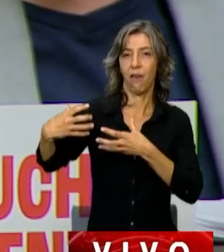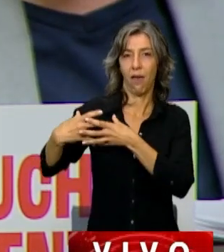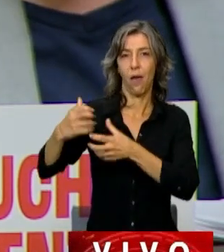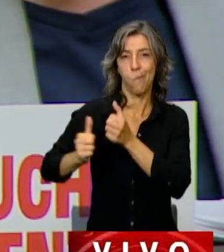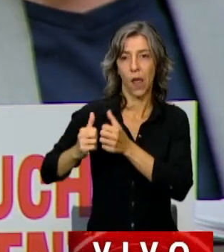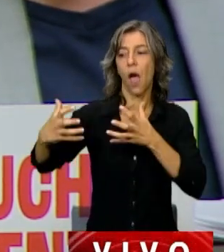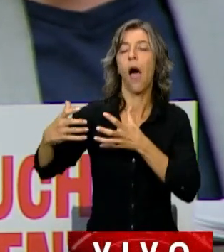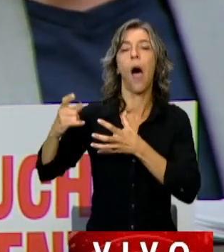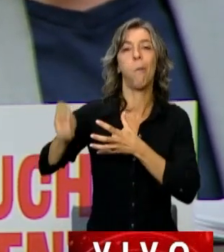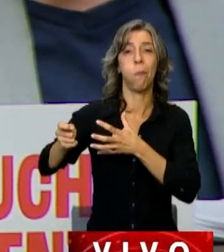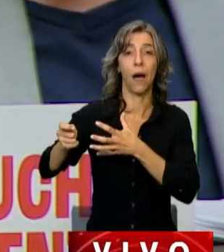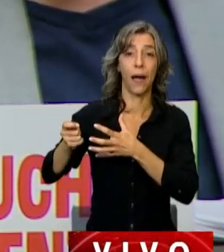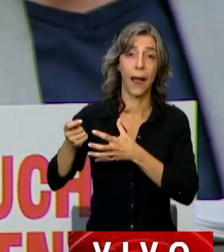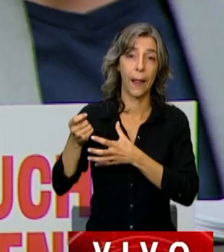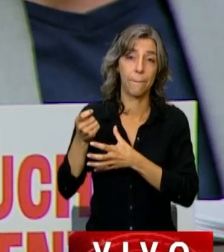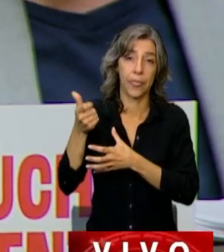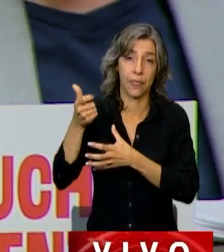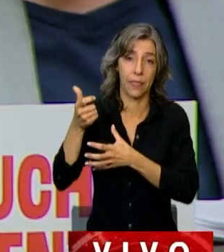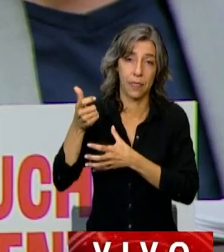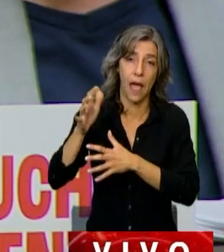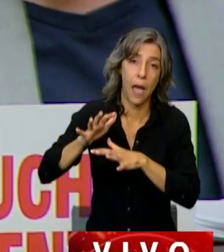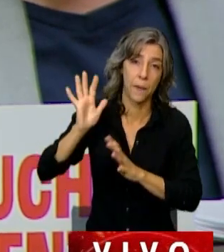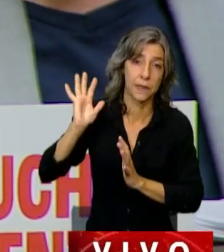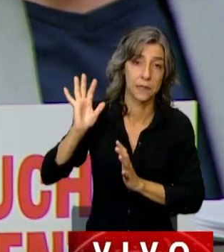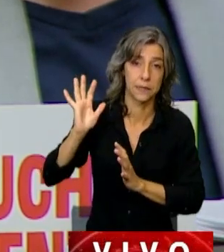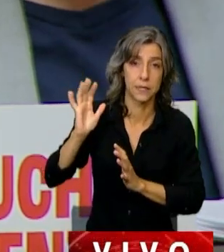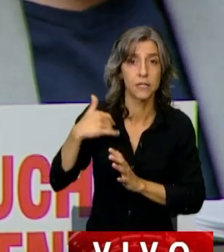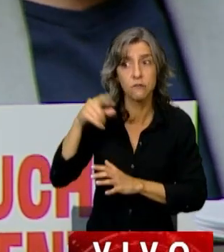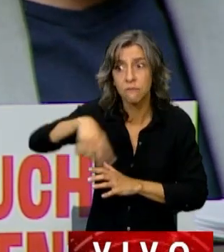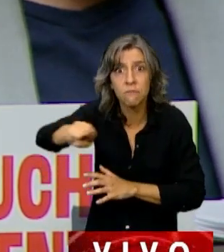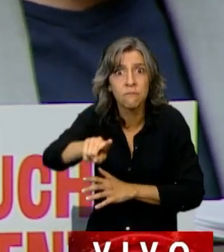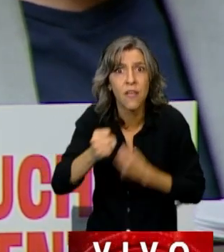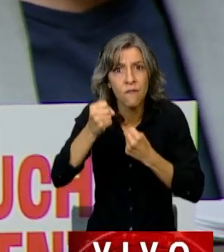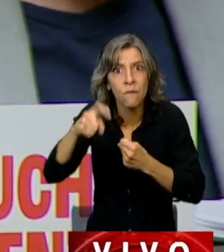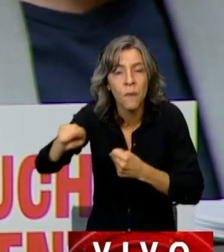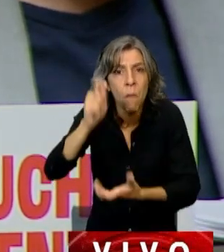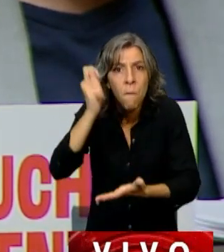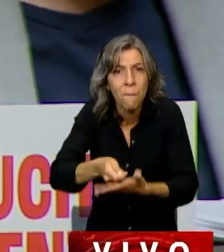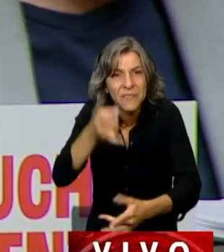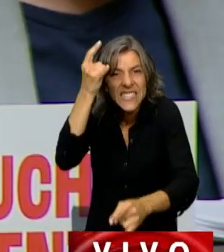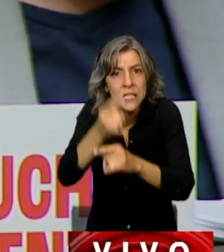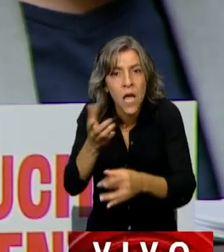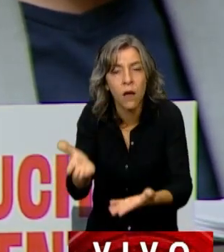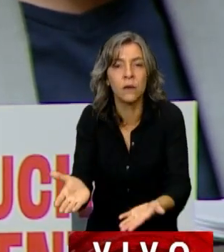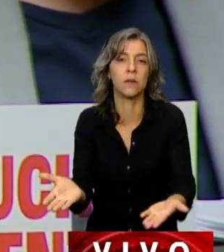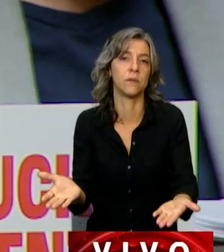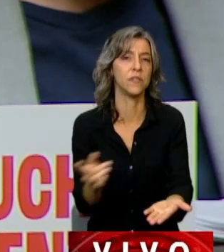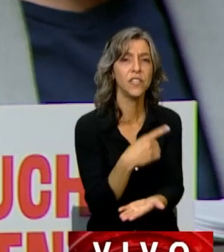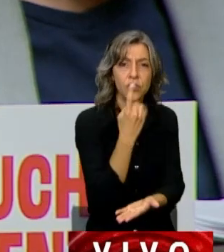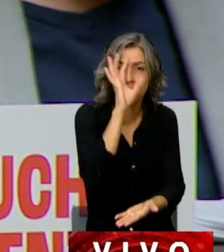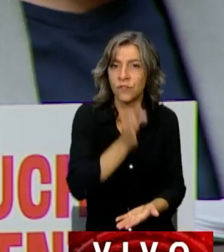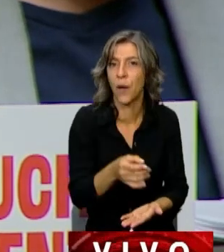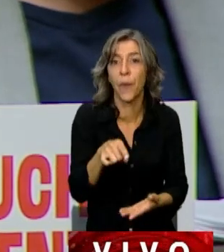cuando hablamos de los trabajadores de la salud, no solo son trabajadoras, trabajadores, sino que están sometidos a un régimen completo de